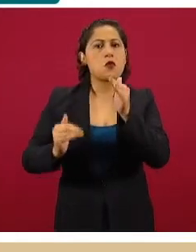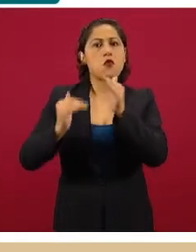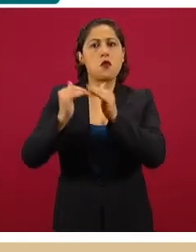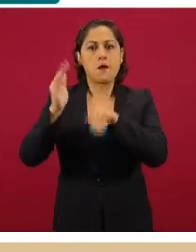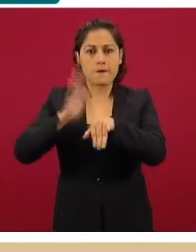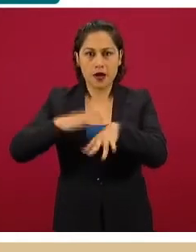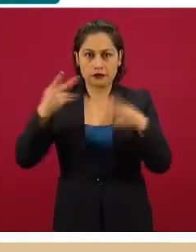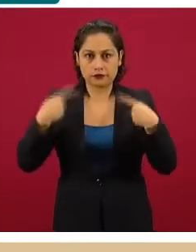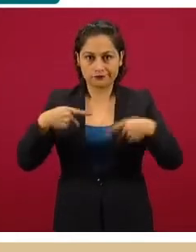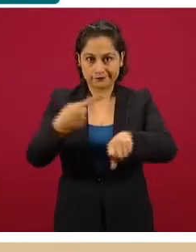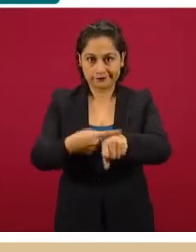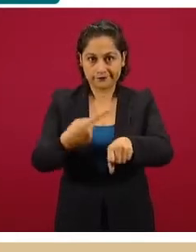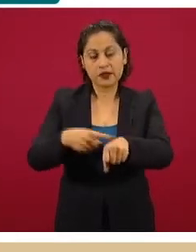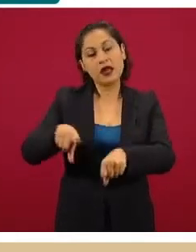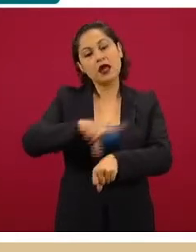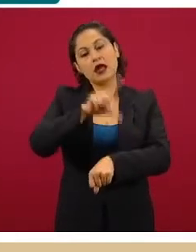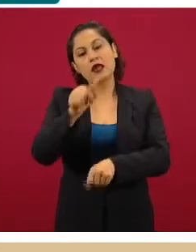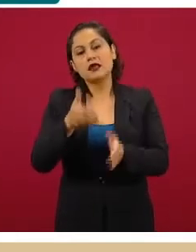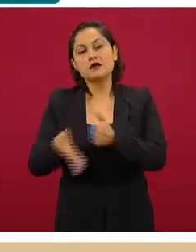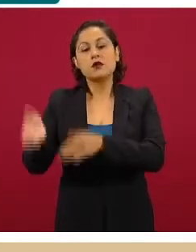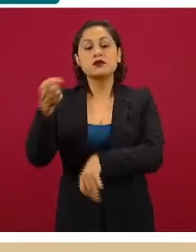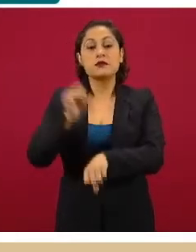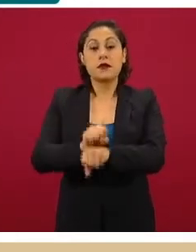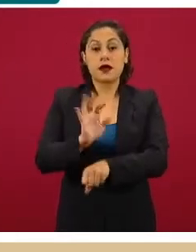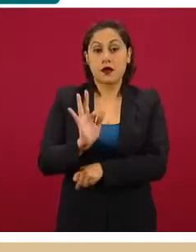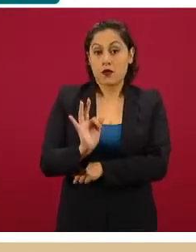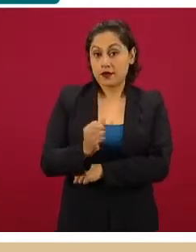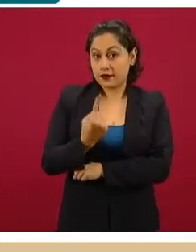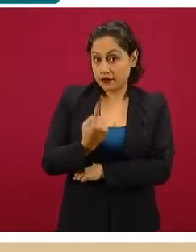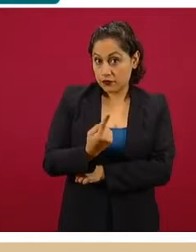la 41 a la 42, que es la que estamos